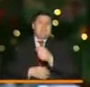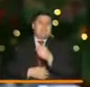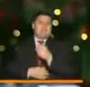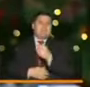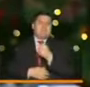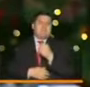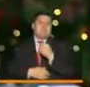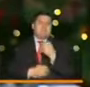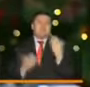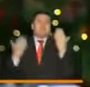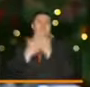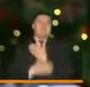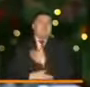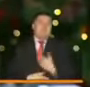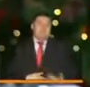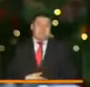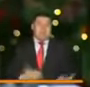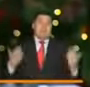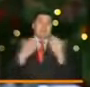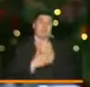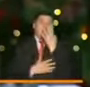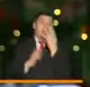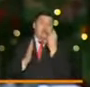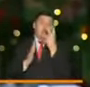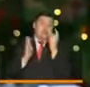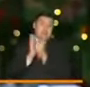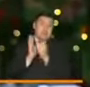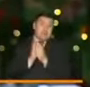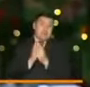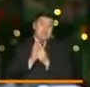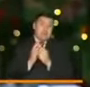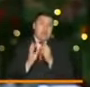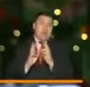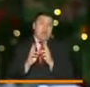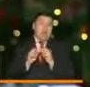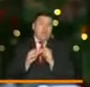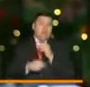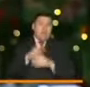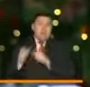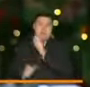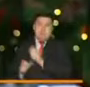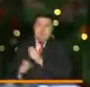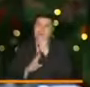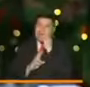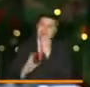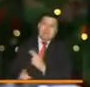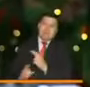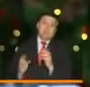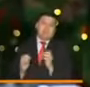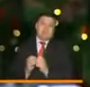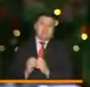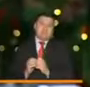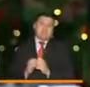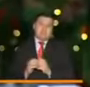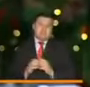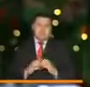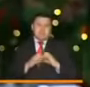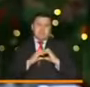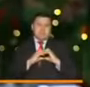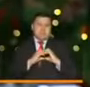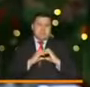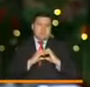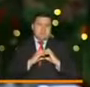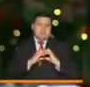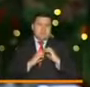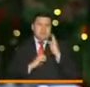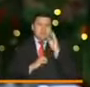dos administraciones que tienen que continuarlo logren que todas esas personas tengan en su corazón, pero sobre